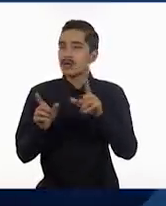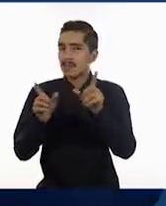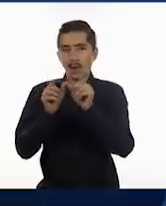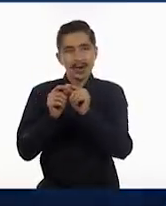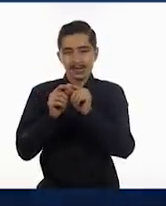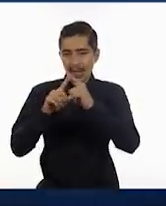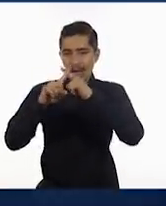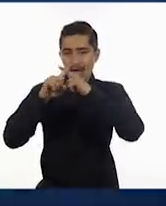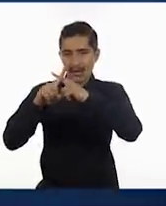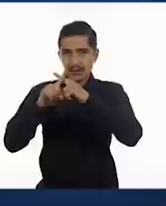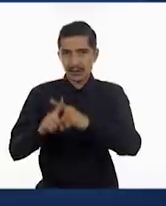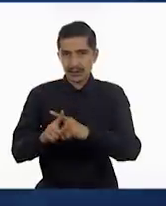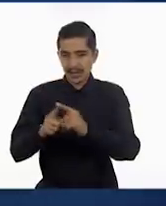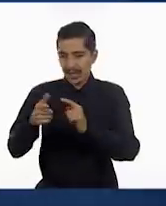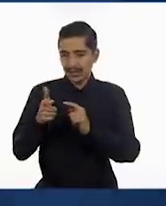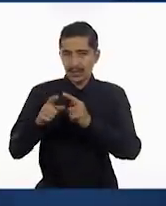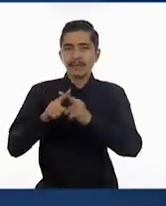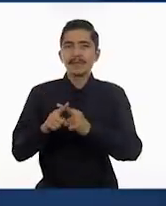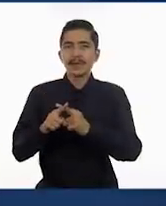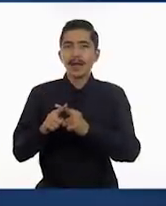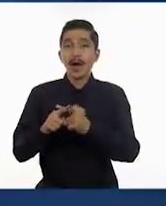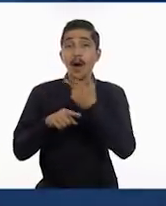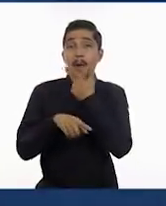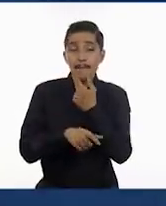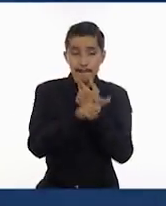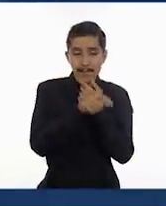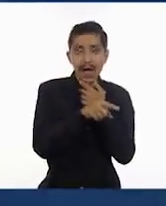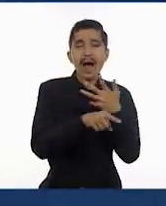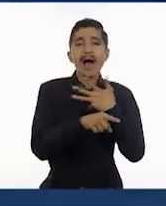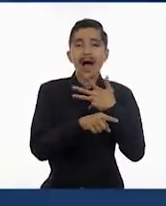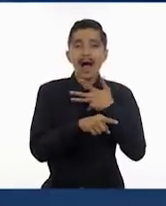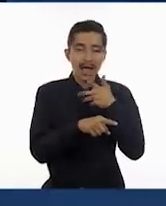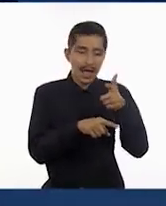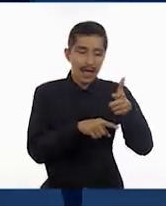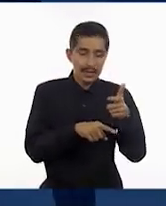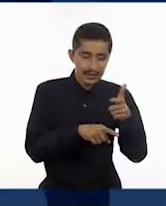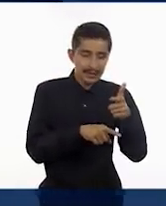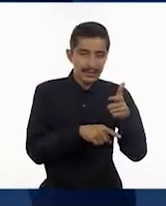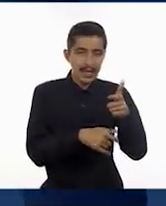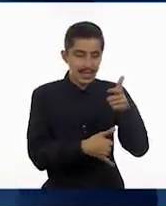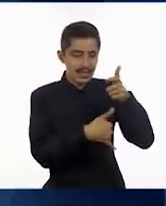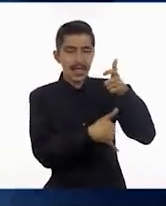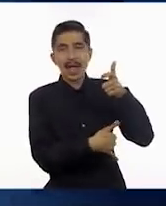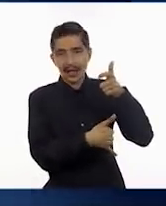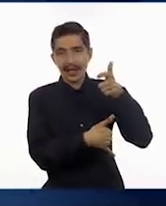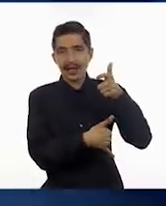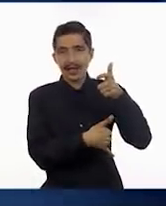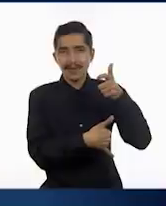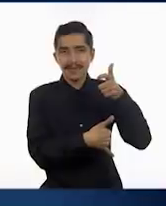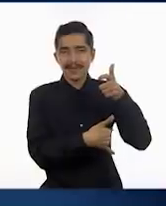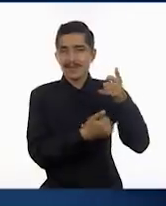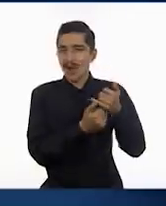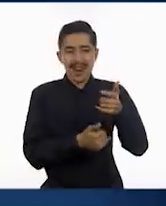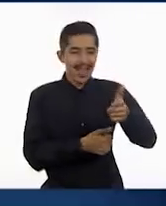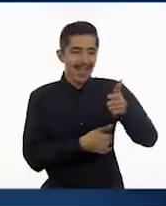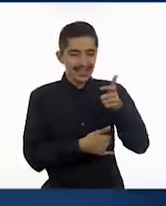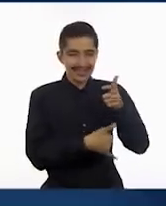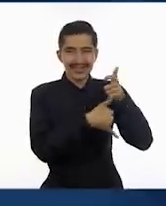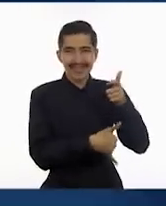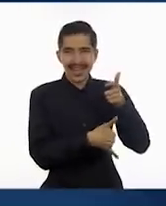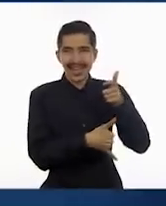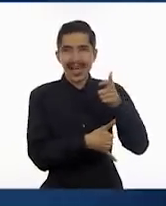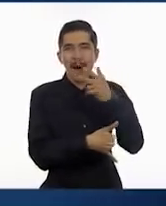Todos. Los hombres tienen un cromosoma X y uno Y, que sería XY, ahí lo vemos en las